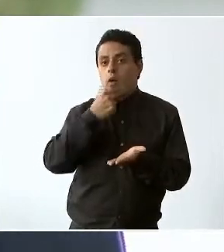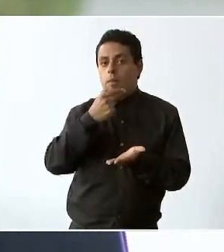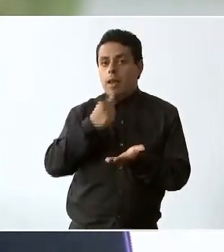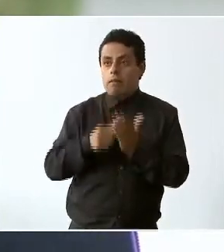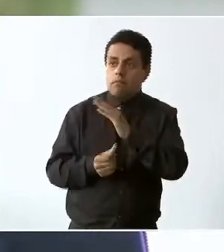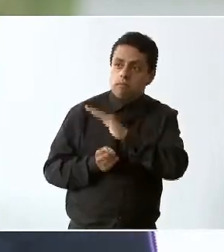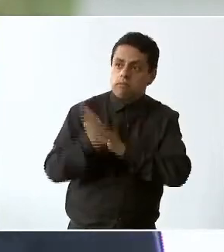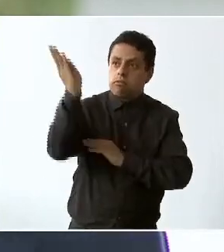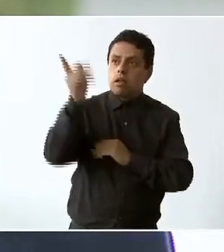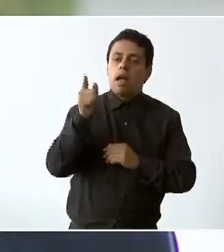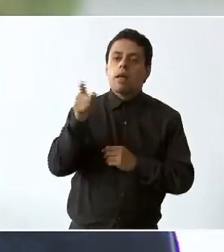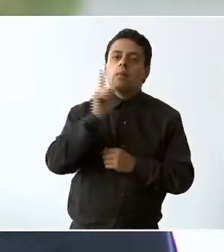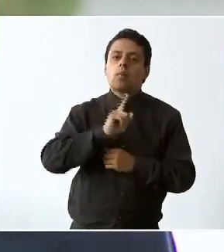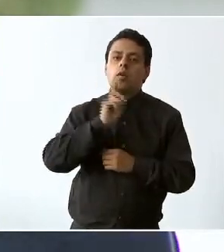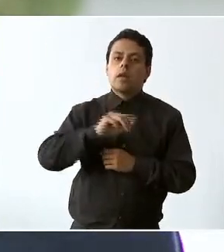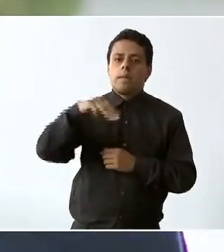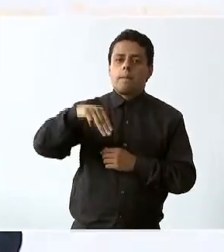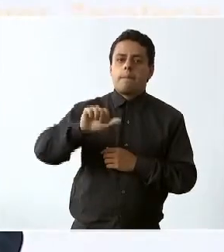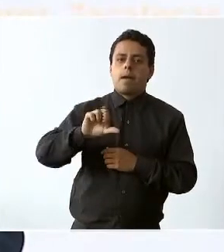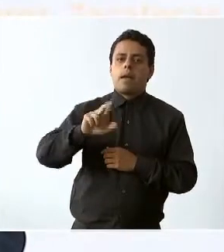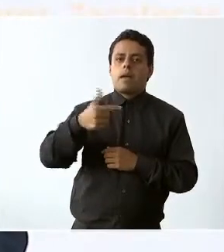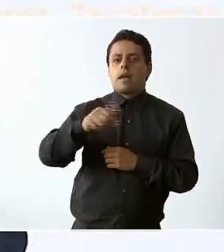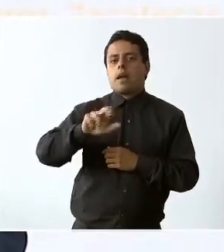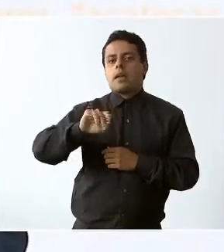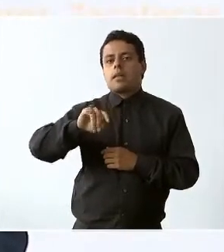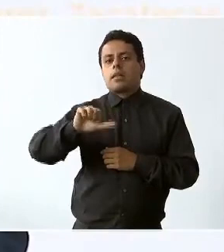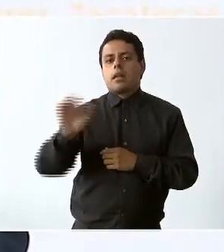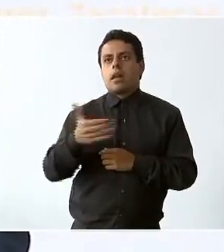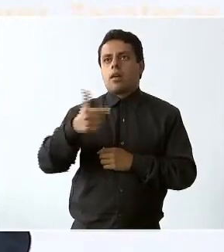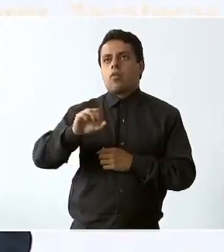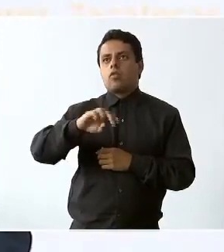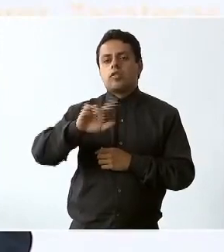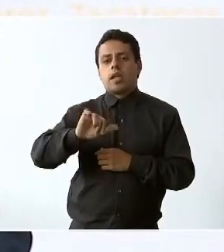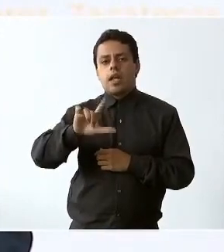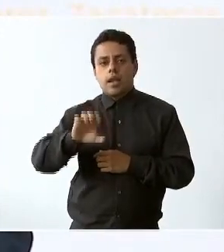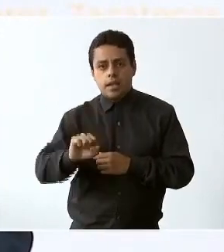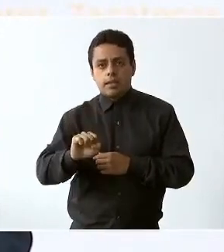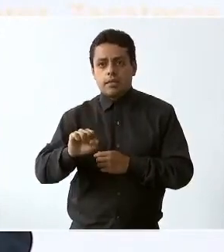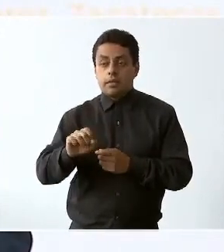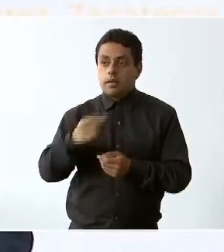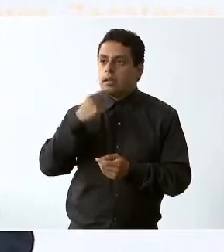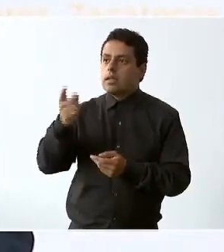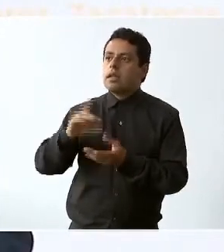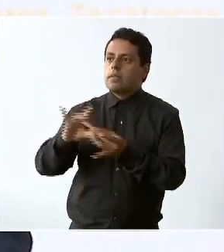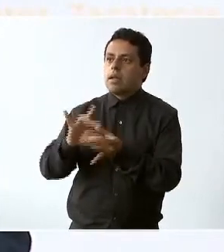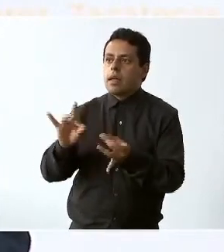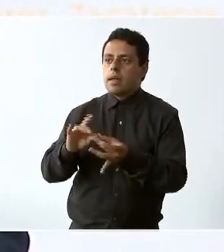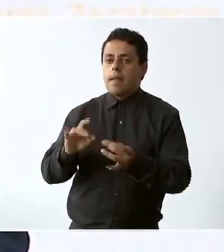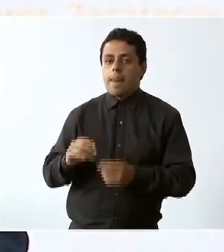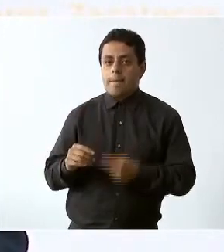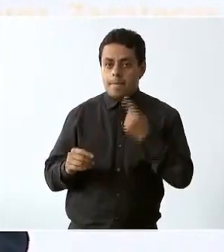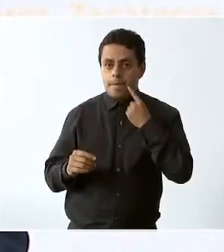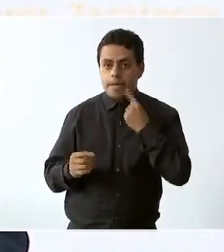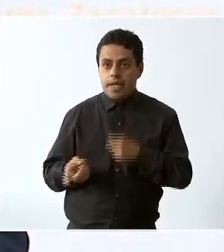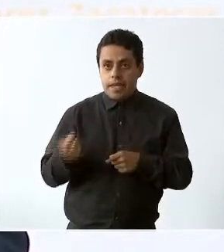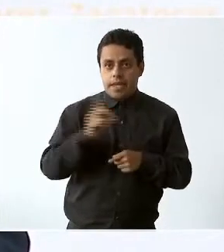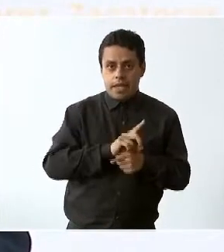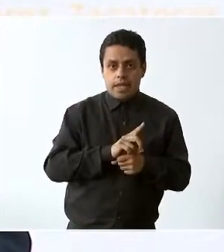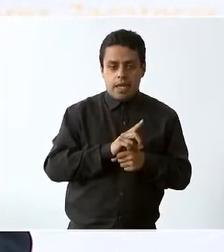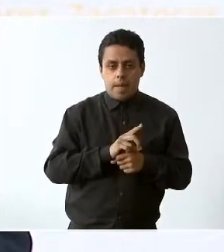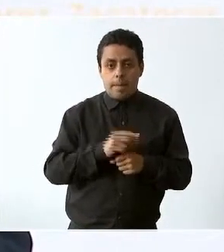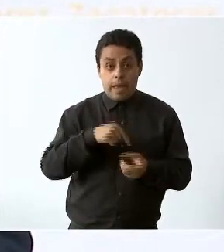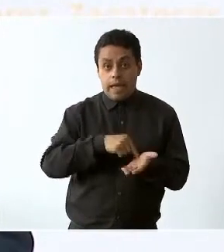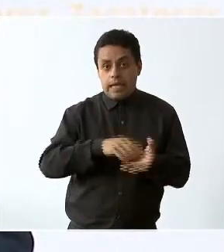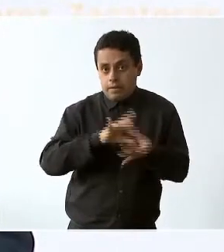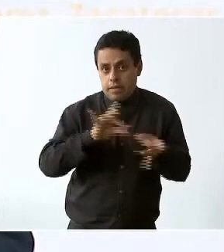envió a la joven Margarita González, contándole que el 7 del pasado mes, cito